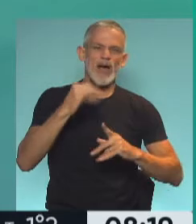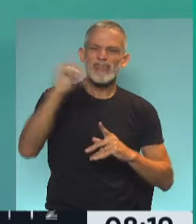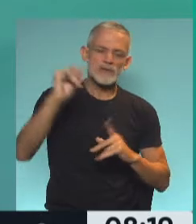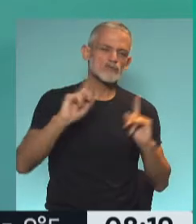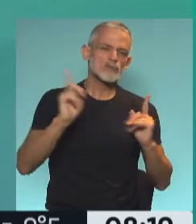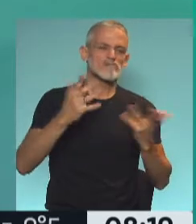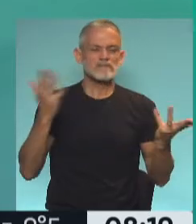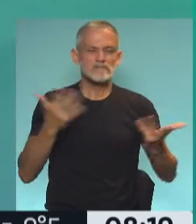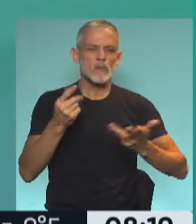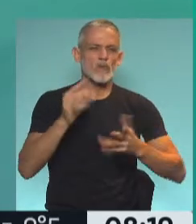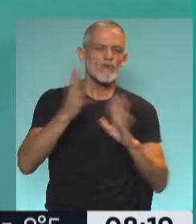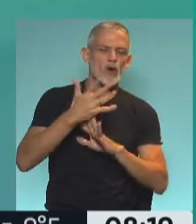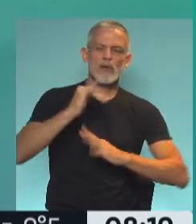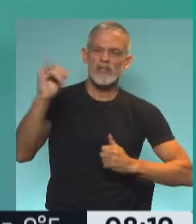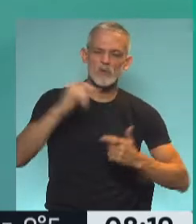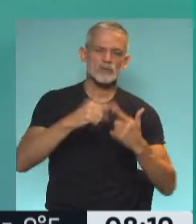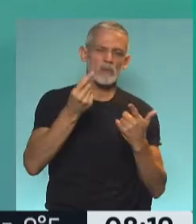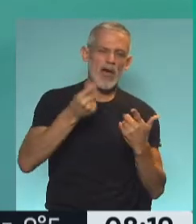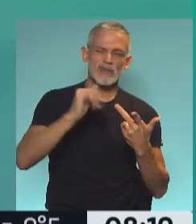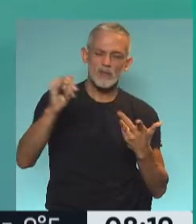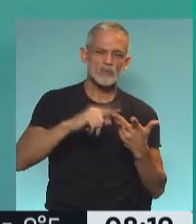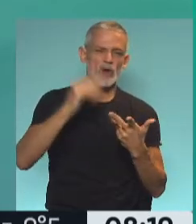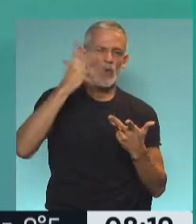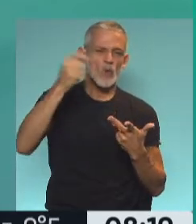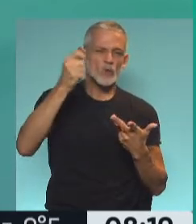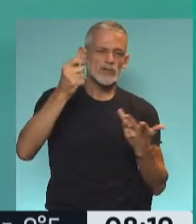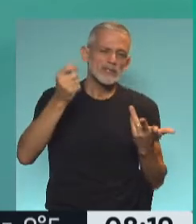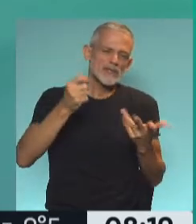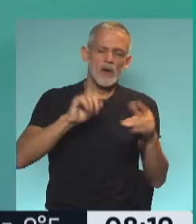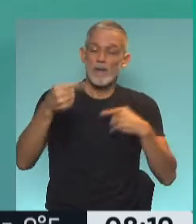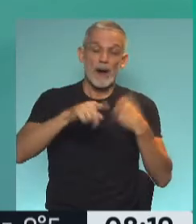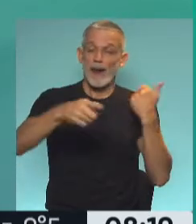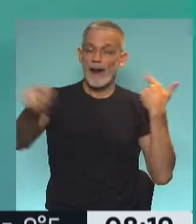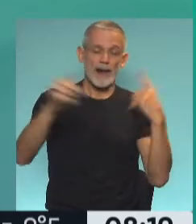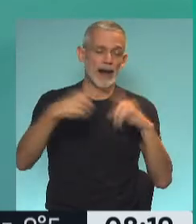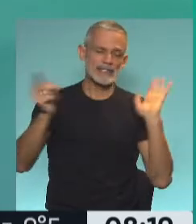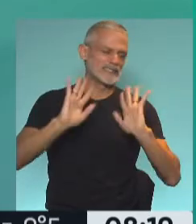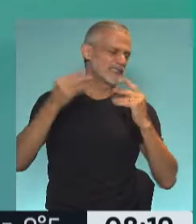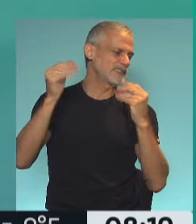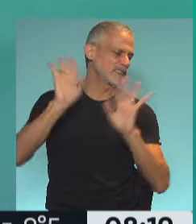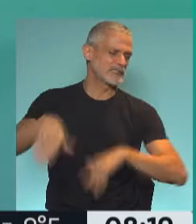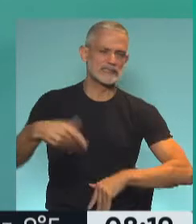denuncia porque no tienen los medios, porque no tienen los recursos, porque la justicia termina siendo un laberinto burocrático. Y si hay algo que